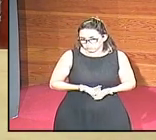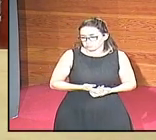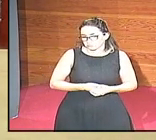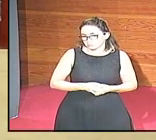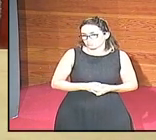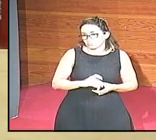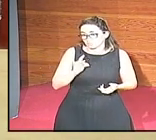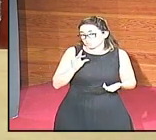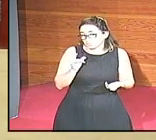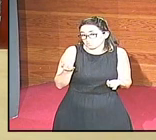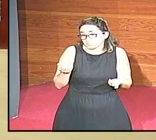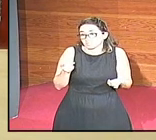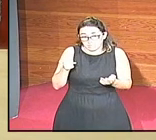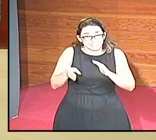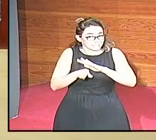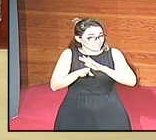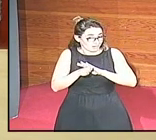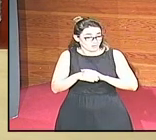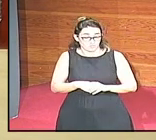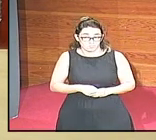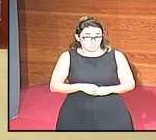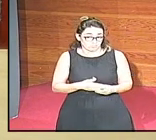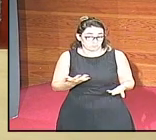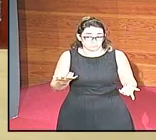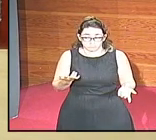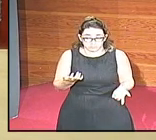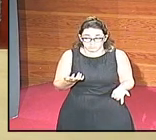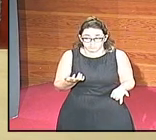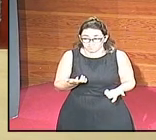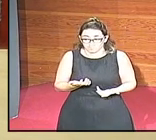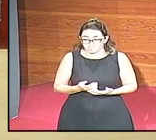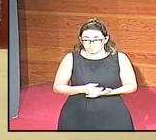Esta es... Y esto es lo que sigue. O sea,